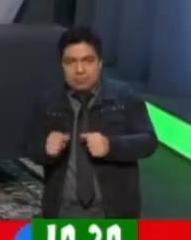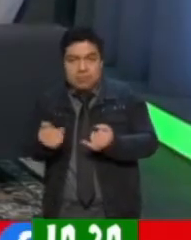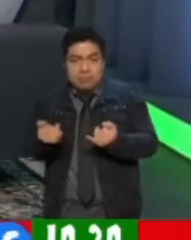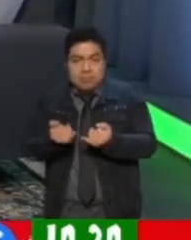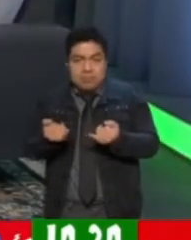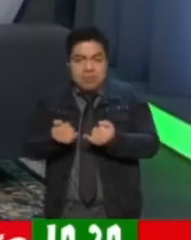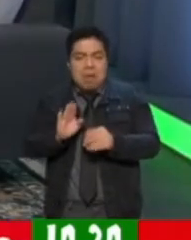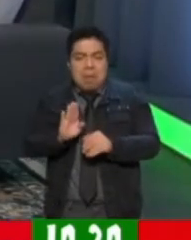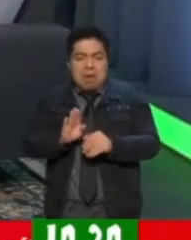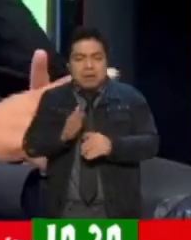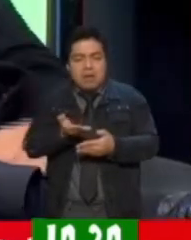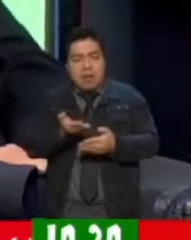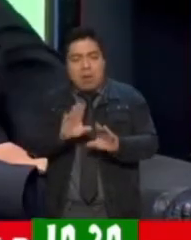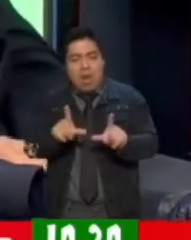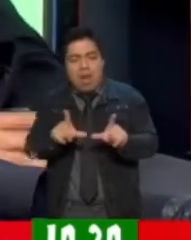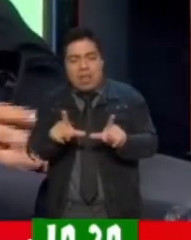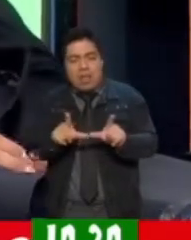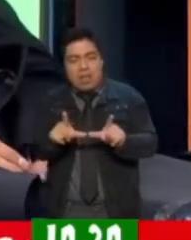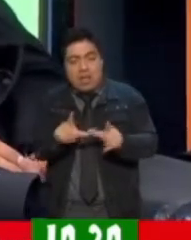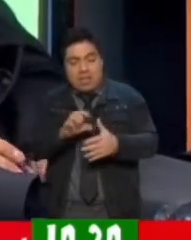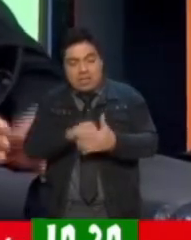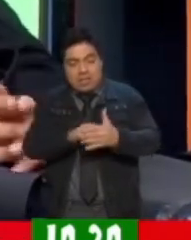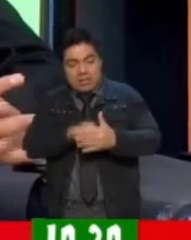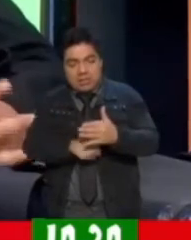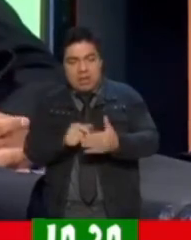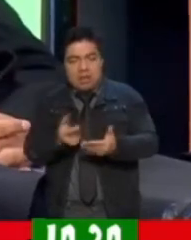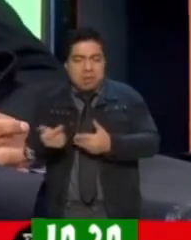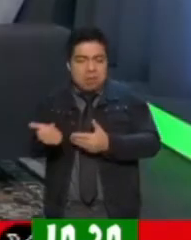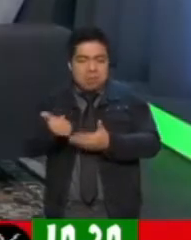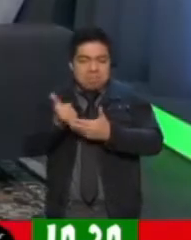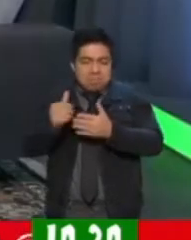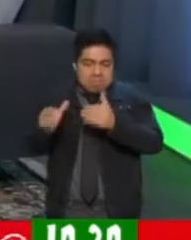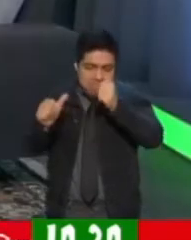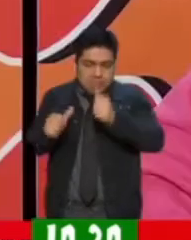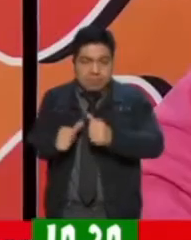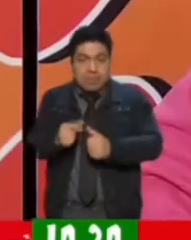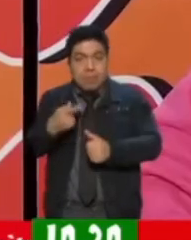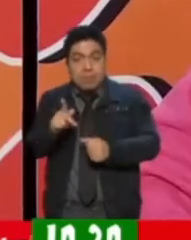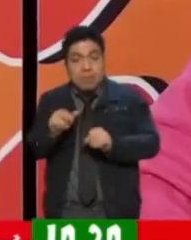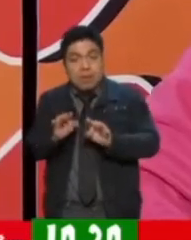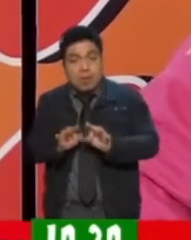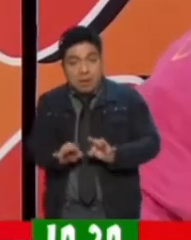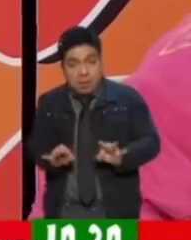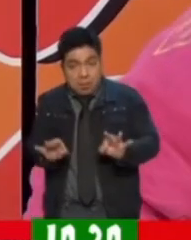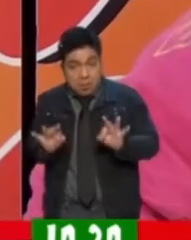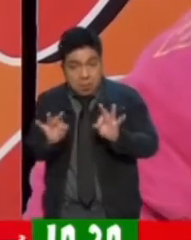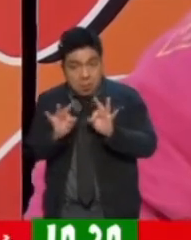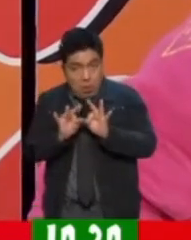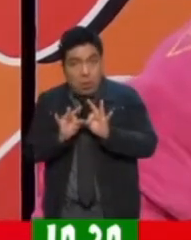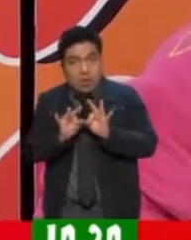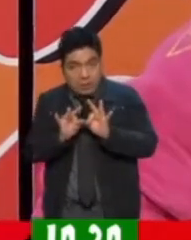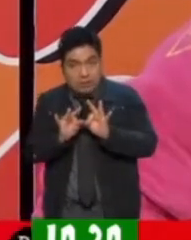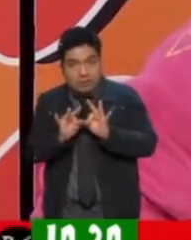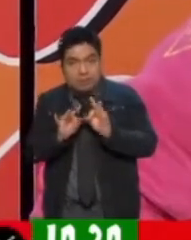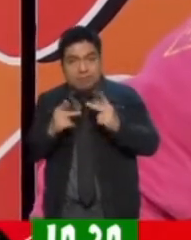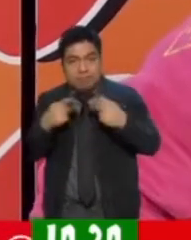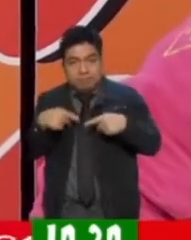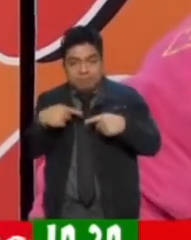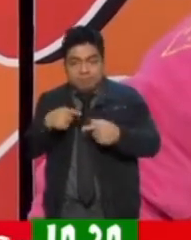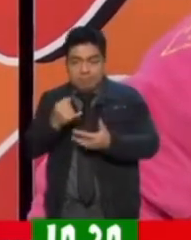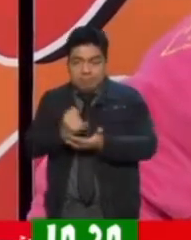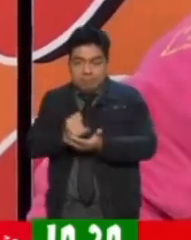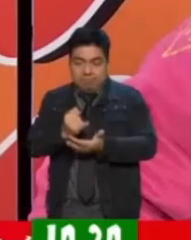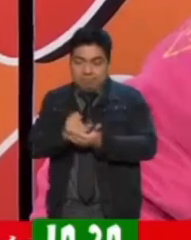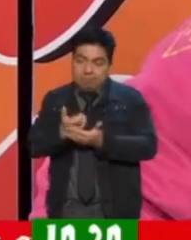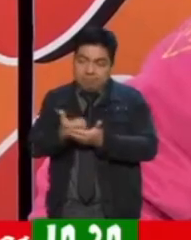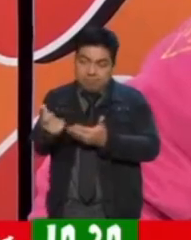de crédito, ¿no? Exactamente. Hay una ayudadita. Ahora, algo súper importante y que es muy importante que el contribuyente lo sepa, es